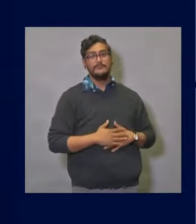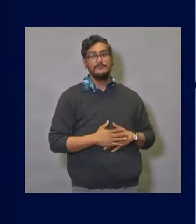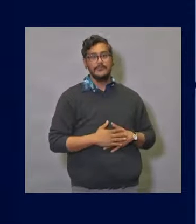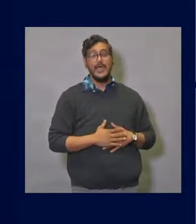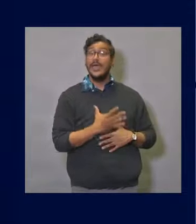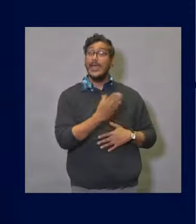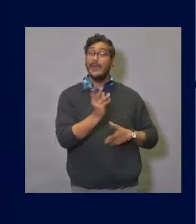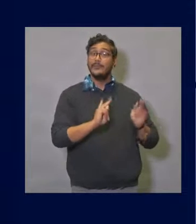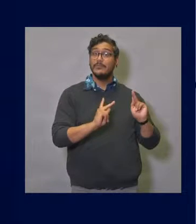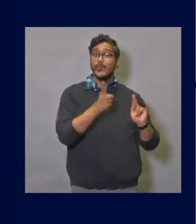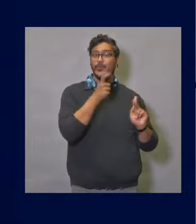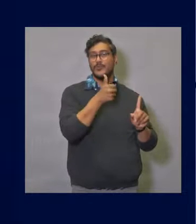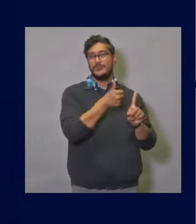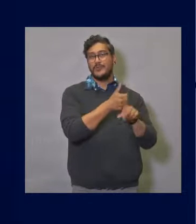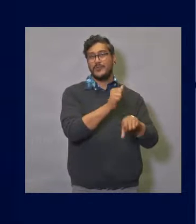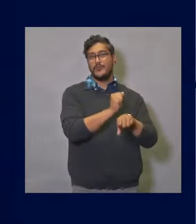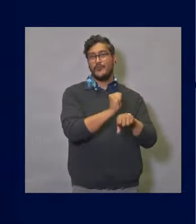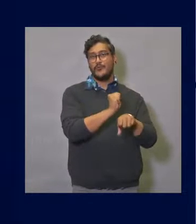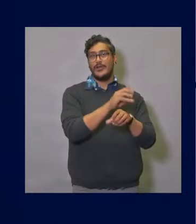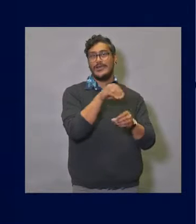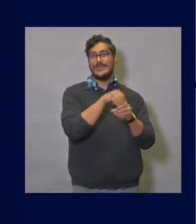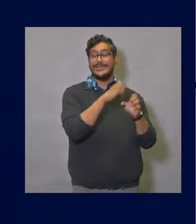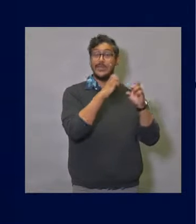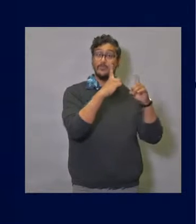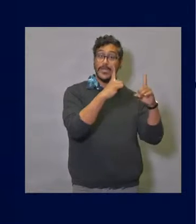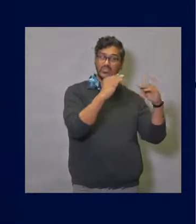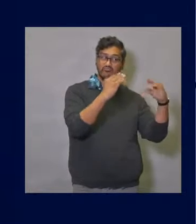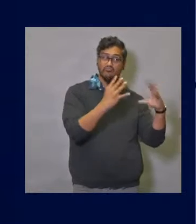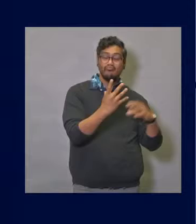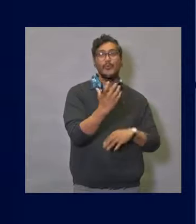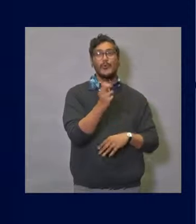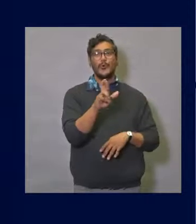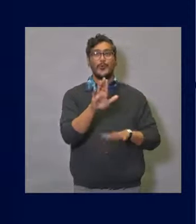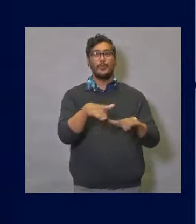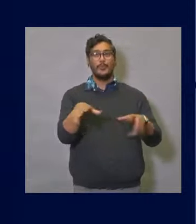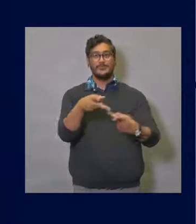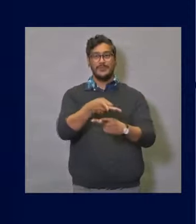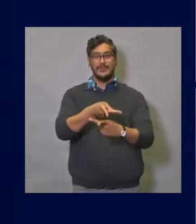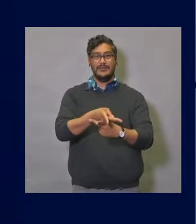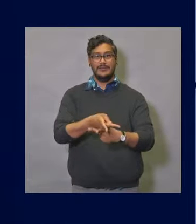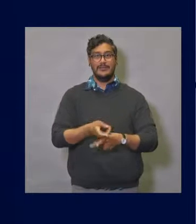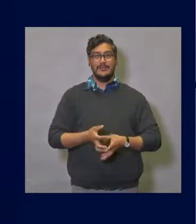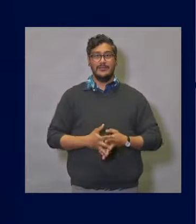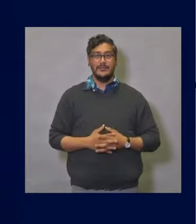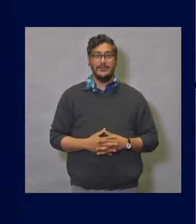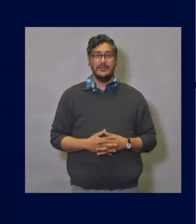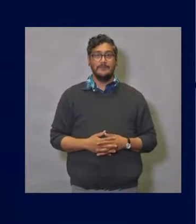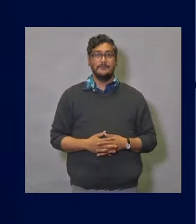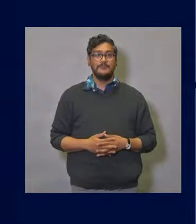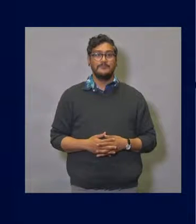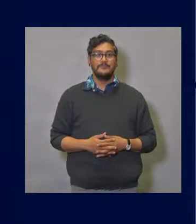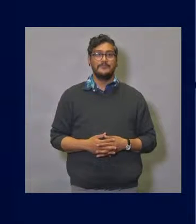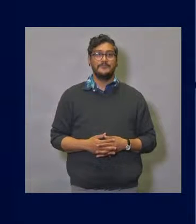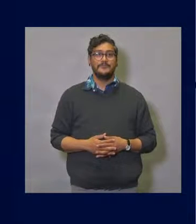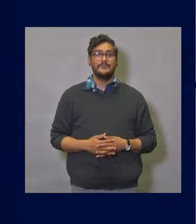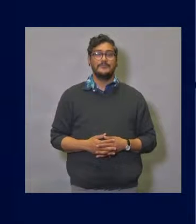personas que trabajan en el sector de la educación o del cuidado infantil. Next slide, please.